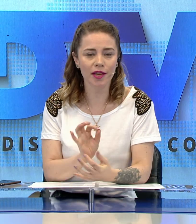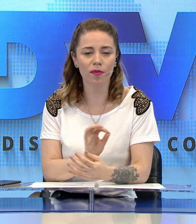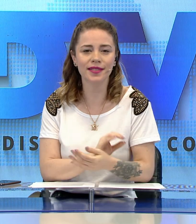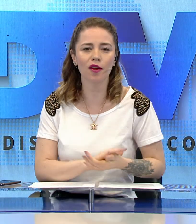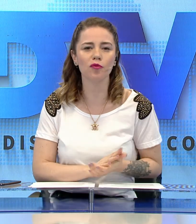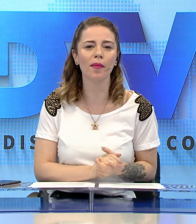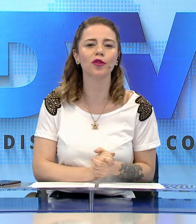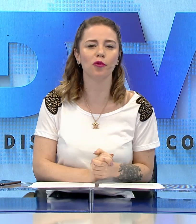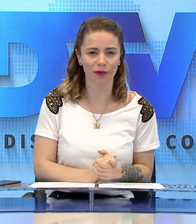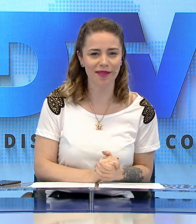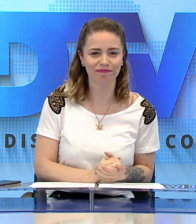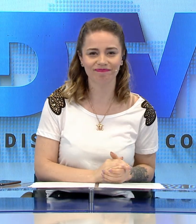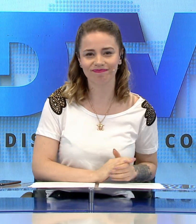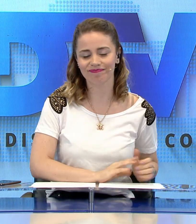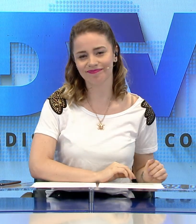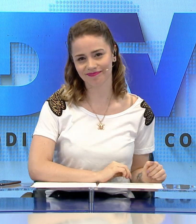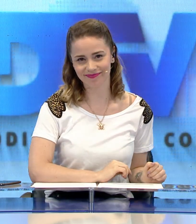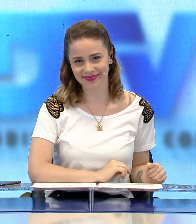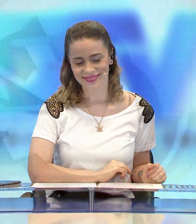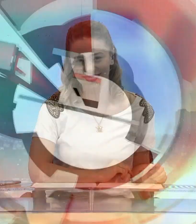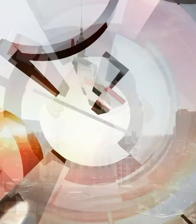y vamos a comenzar con un momento cultural.